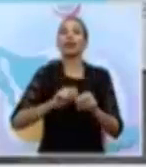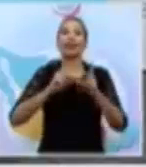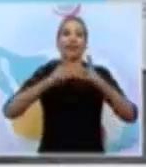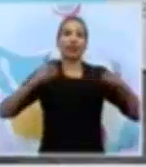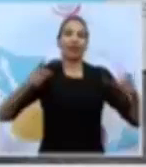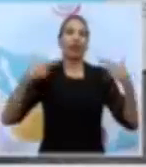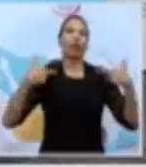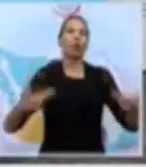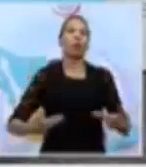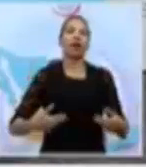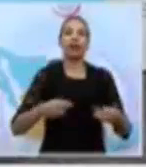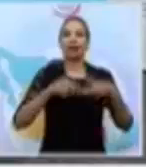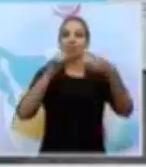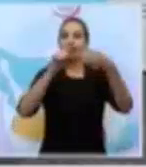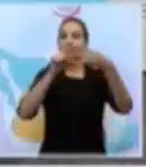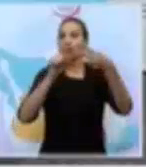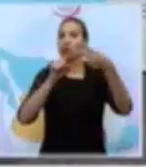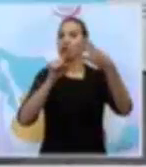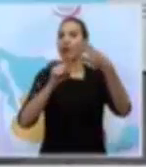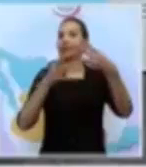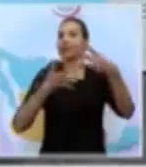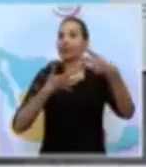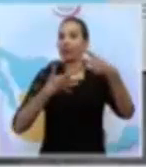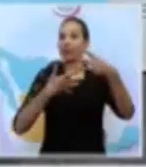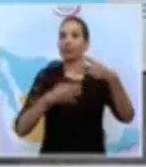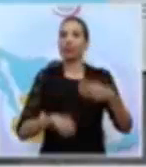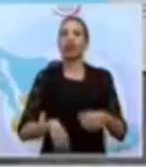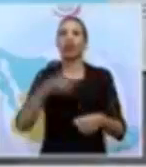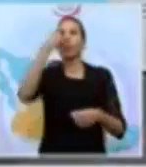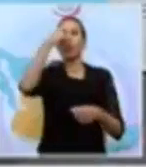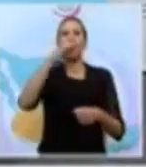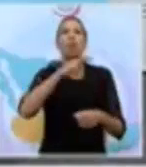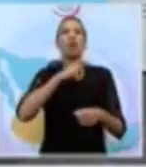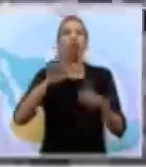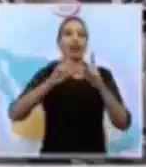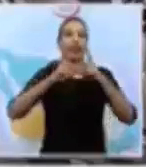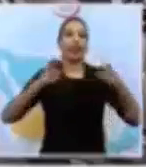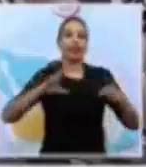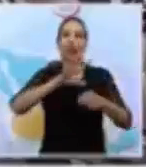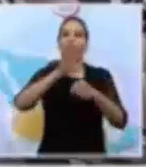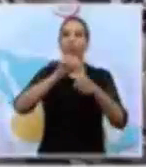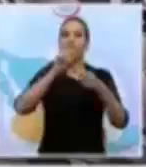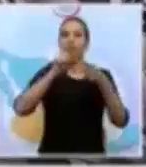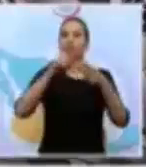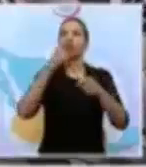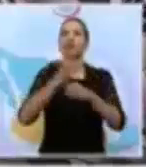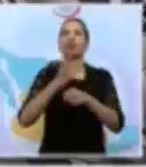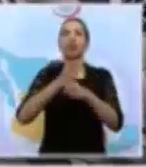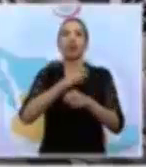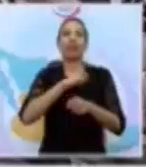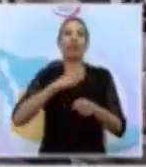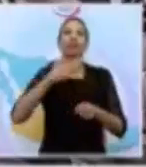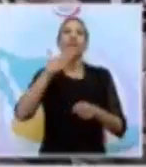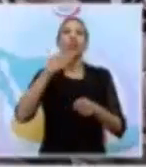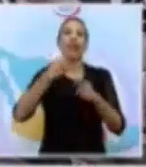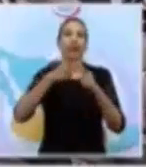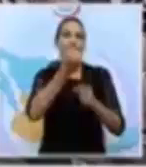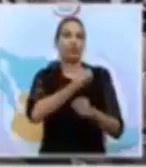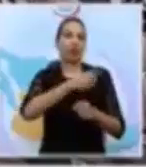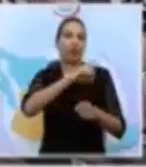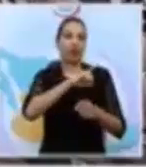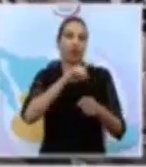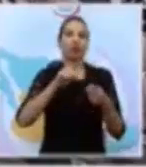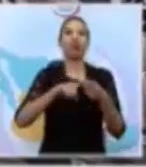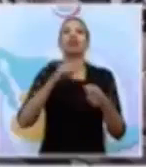básicamente tiene tres indicadores. Para tener un desarrollo pleno, uno necesita tener buena salud,